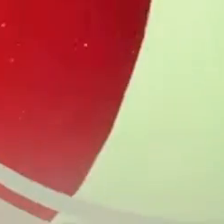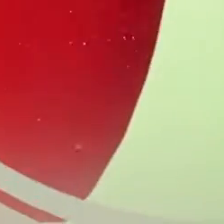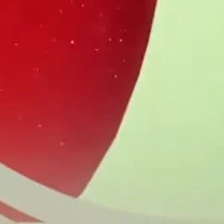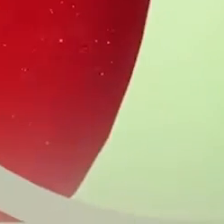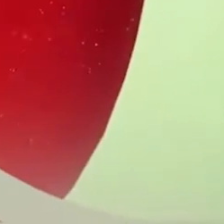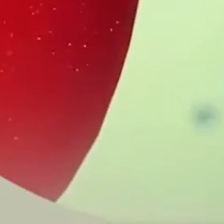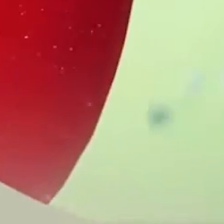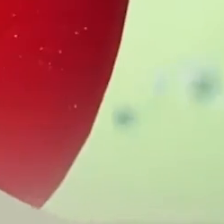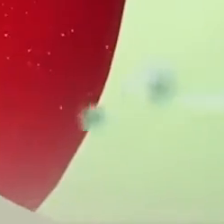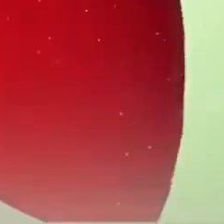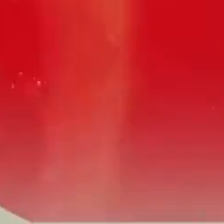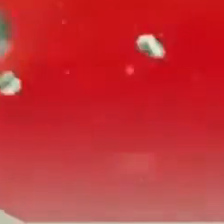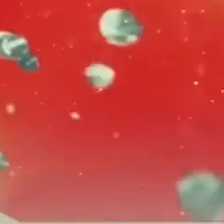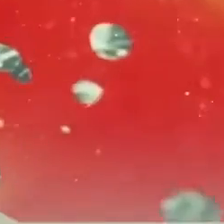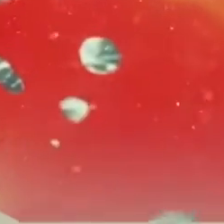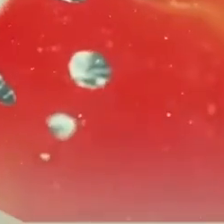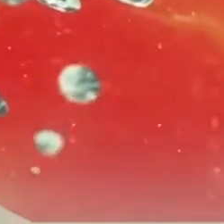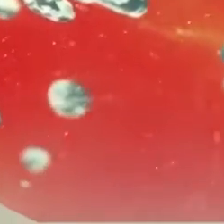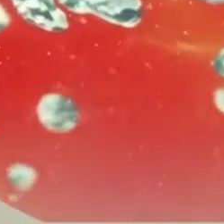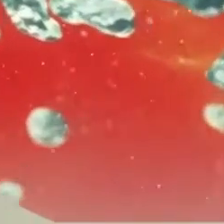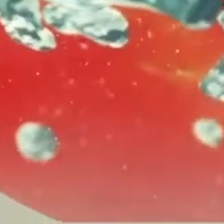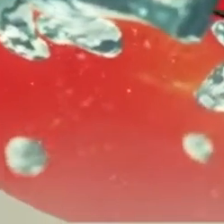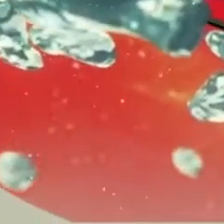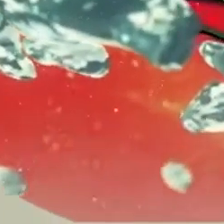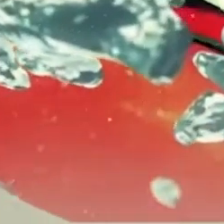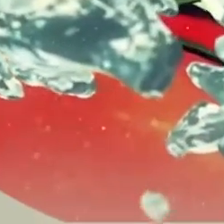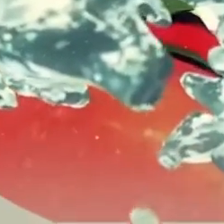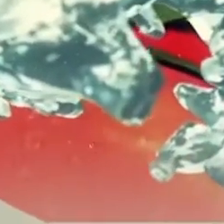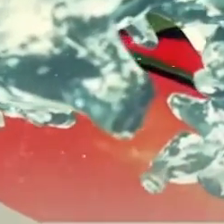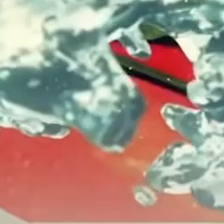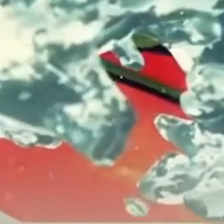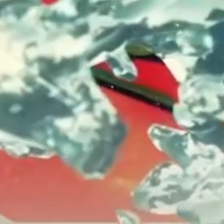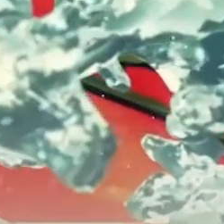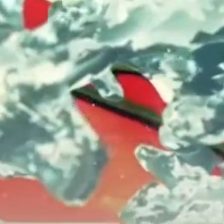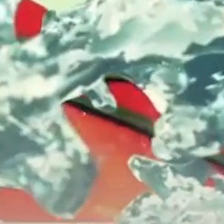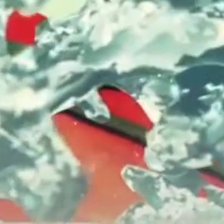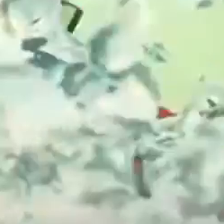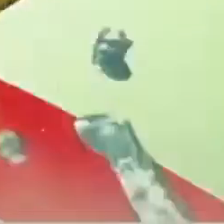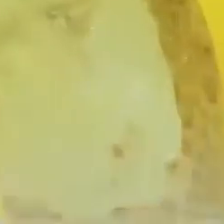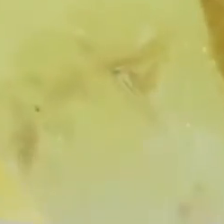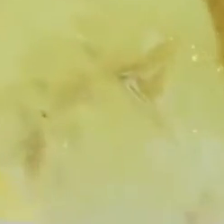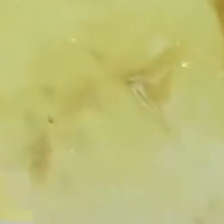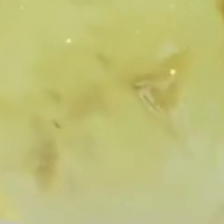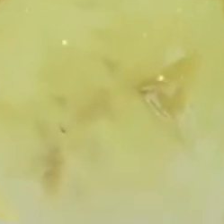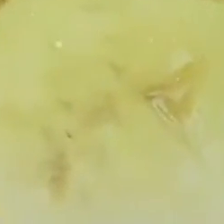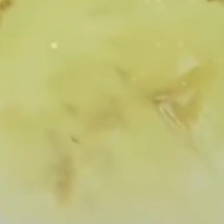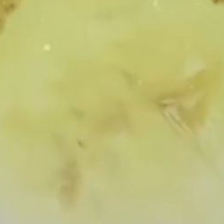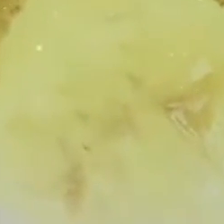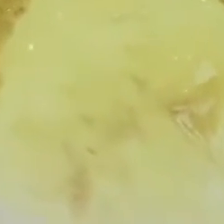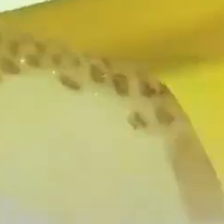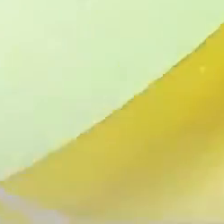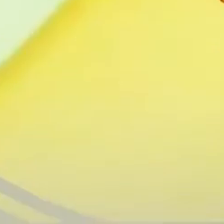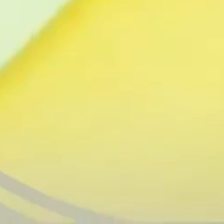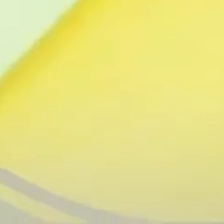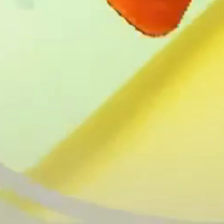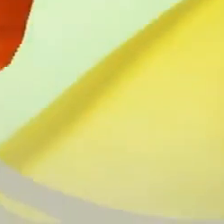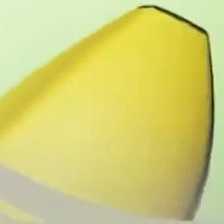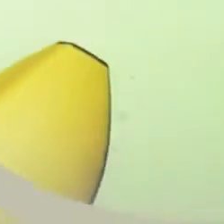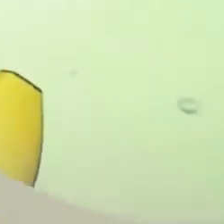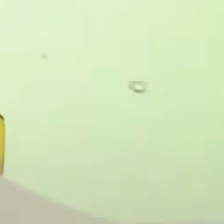ensalada te aparece con vinagre balsámico y salsa pesto con langostinos rebozados en queso parmesano